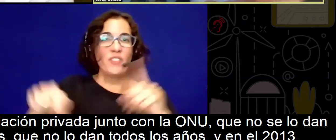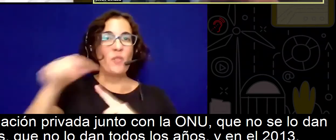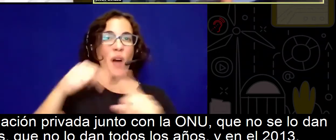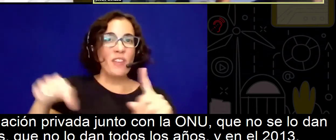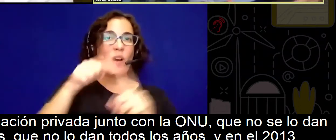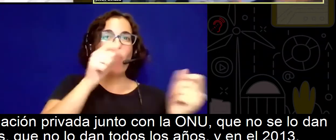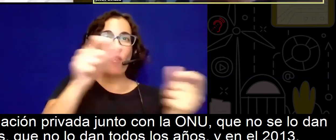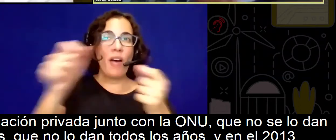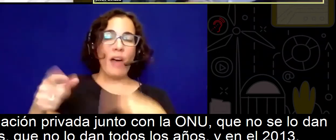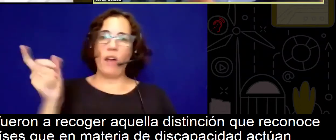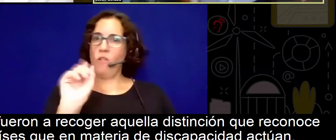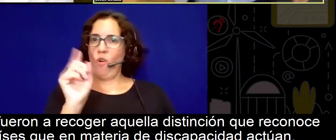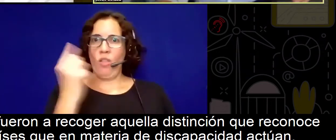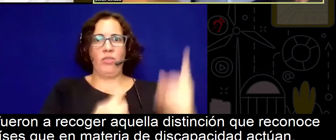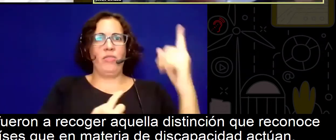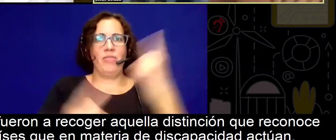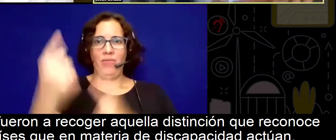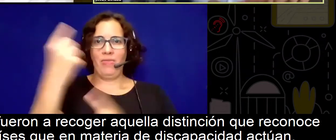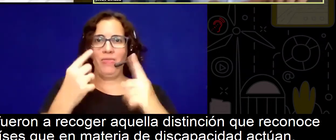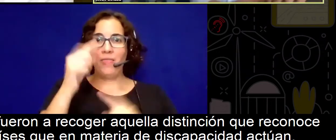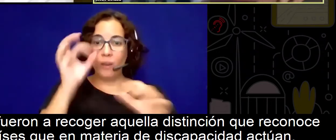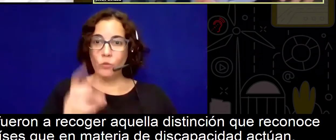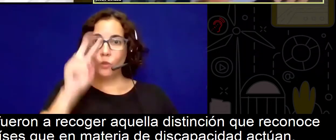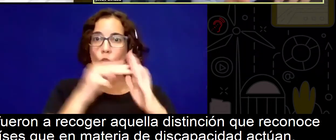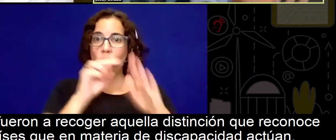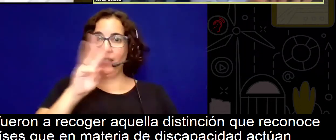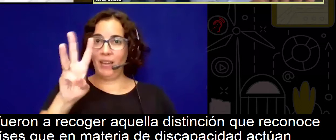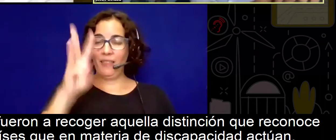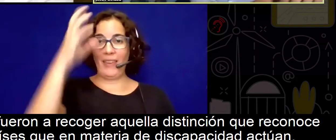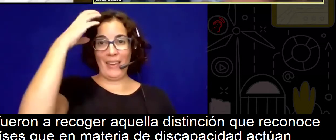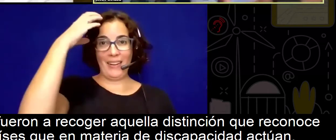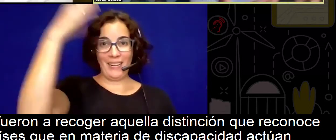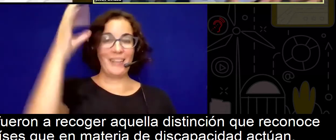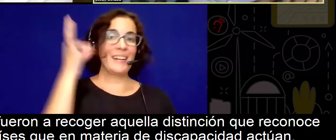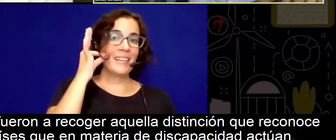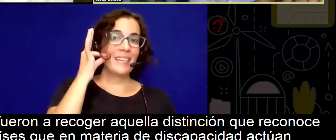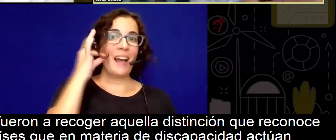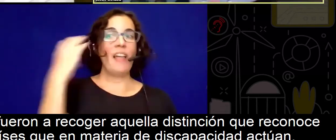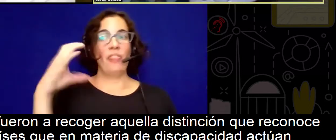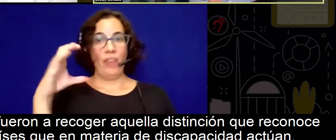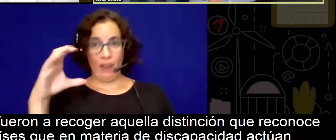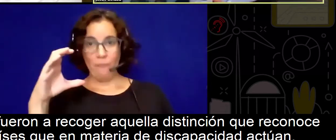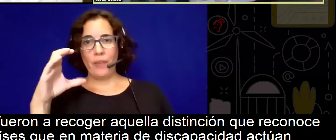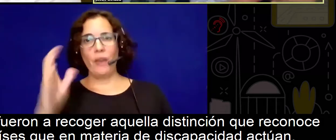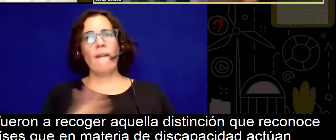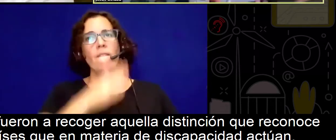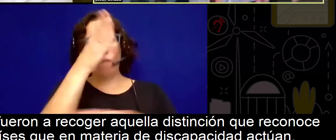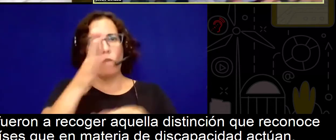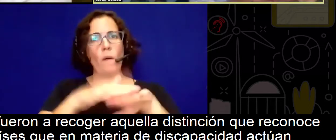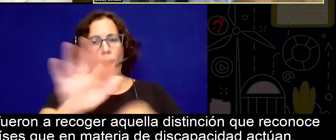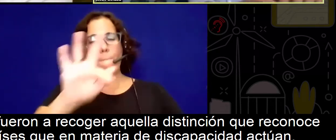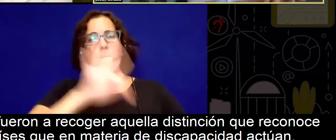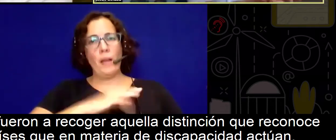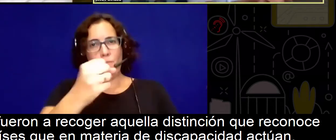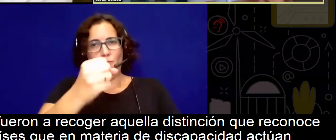cuentagotas, y en el 2013 la reina y el Fermi fueron a recoger aquella distinción que reconoce a los mejores países que en